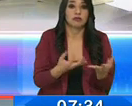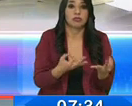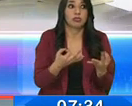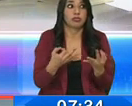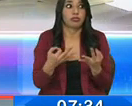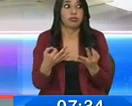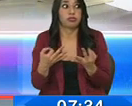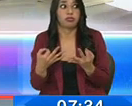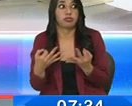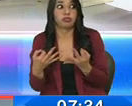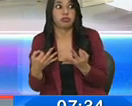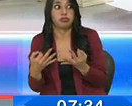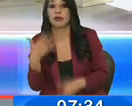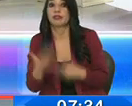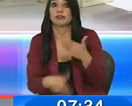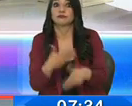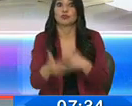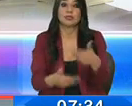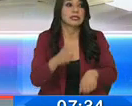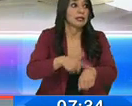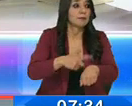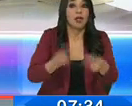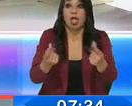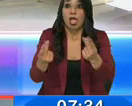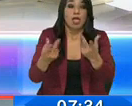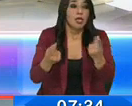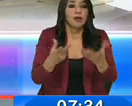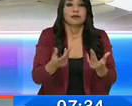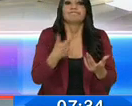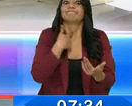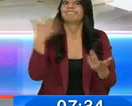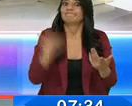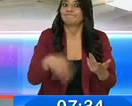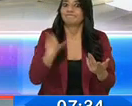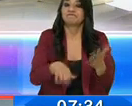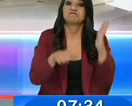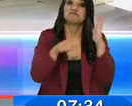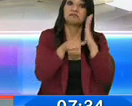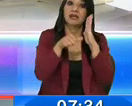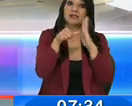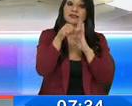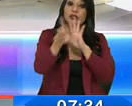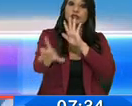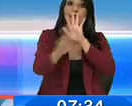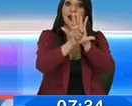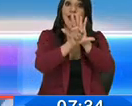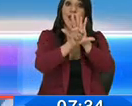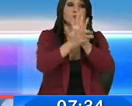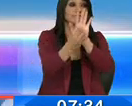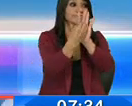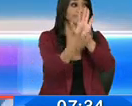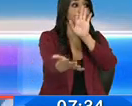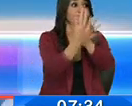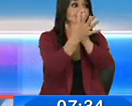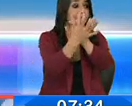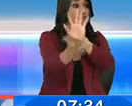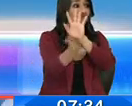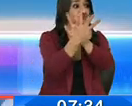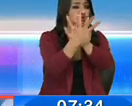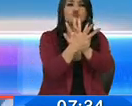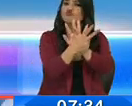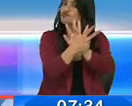momento determinado estar contra el tiempo y arriesgar la posibilidad de que esto pasase por el Ministerio de la Ley, lo cual